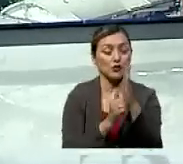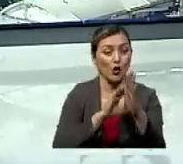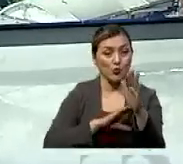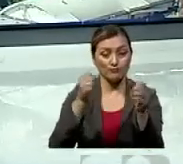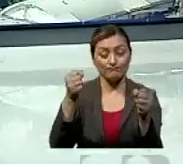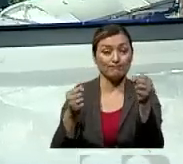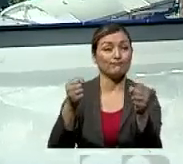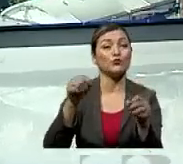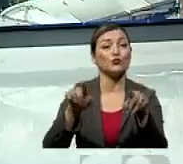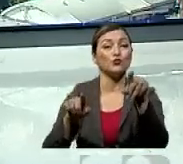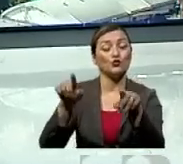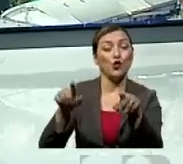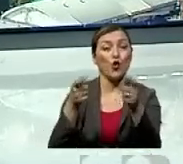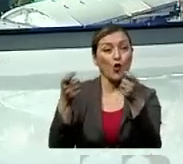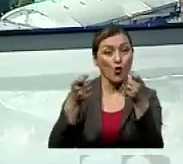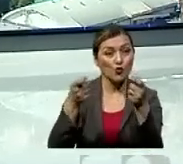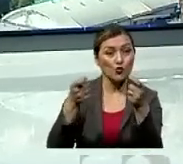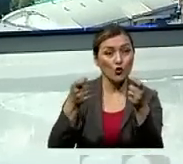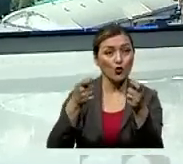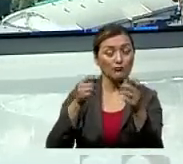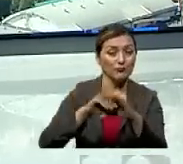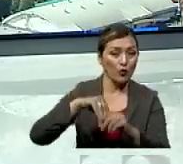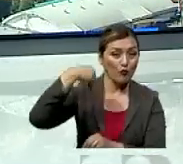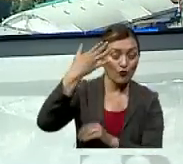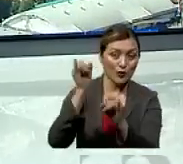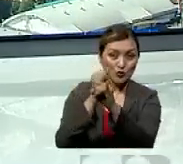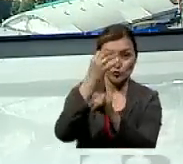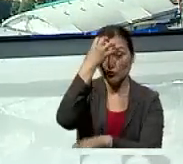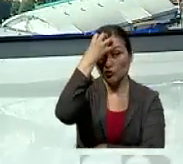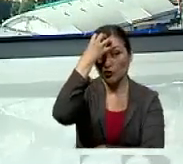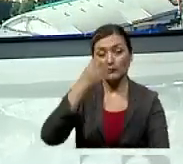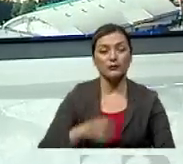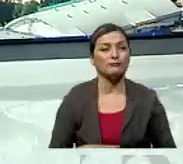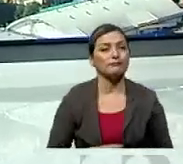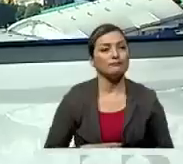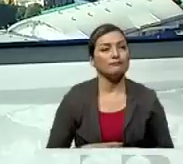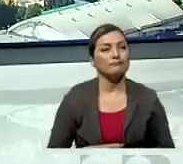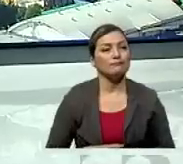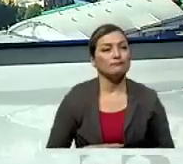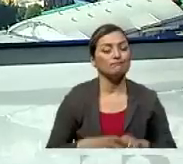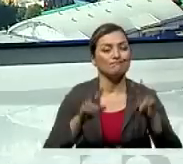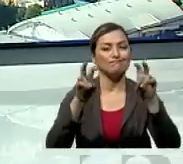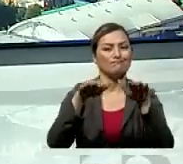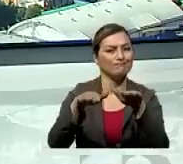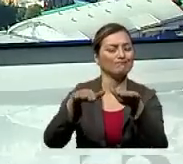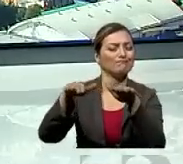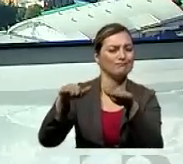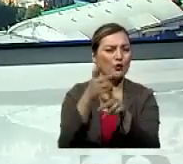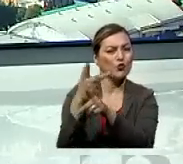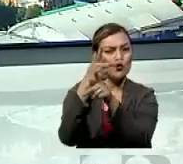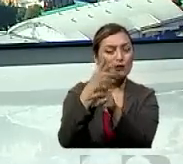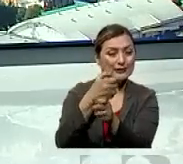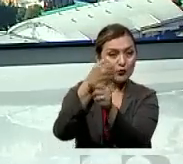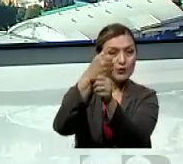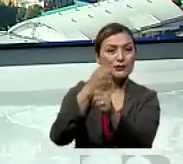de Tránsito van a estar haciendo algunos controles fuera de las instituciones educativas obviamente por el tema del tráfico, pero también para precautelar la